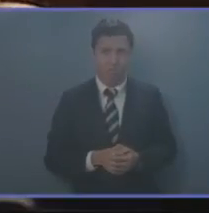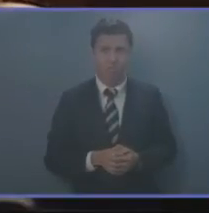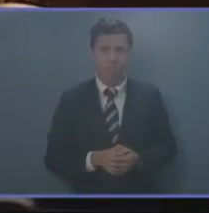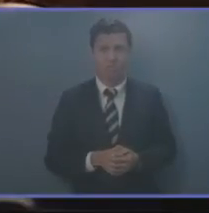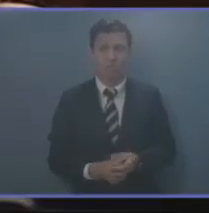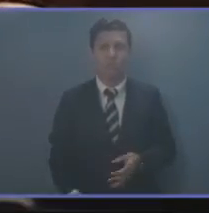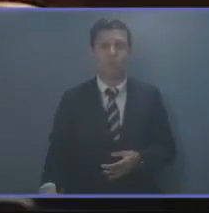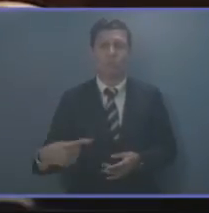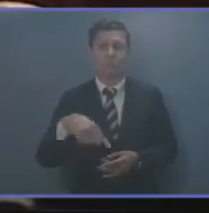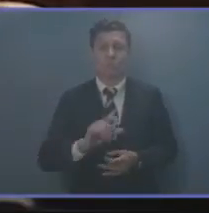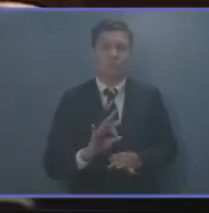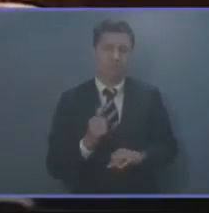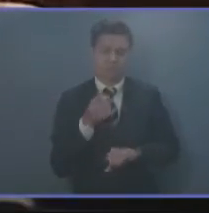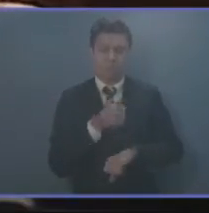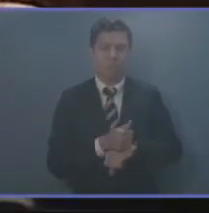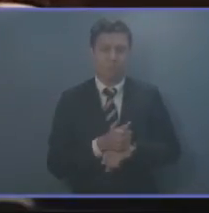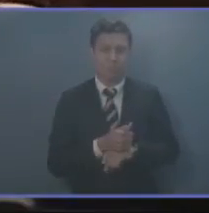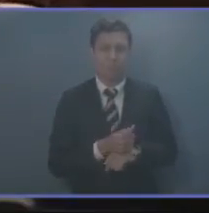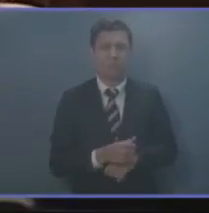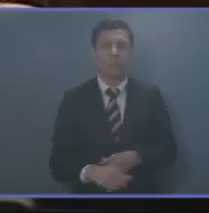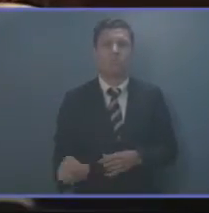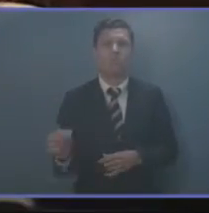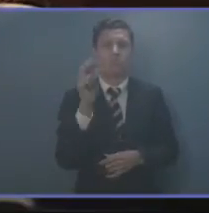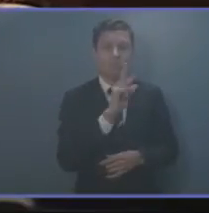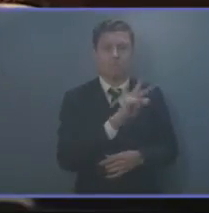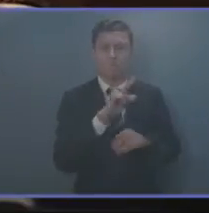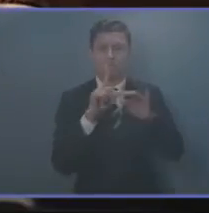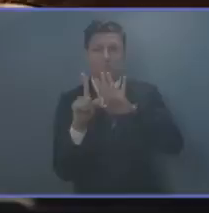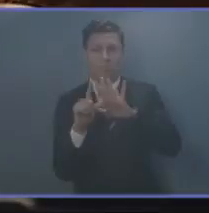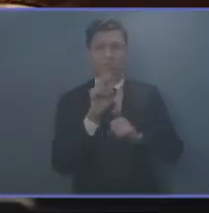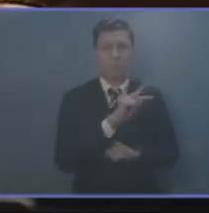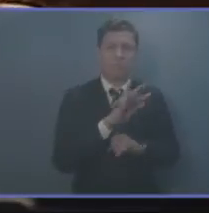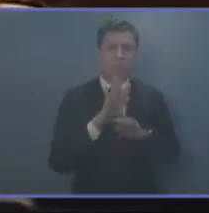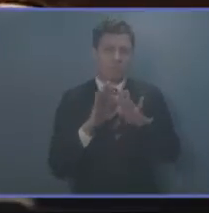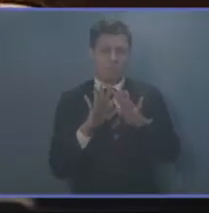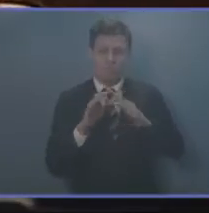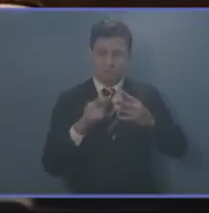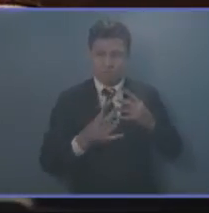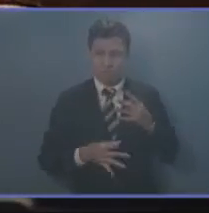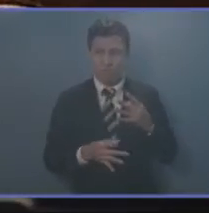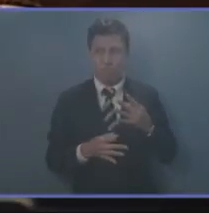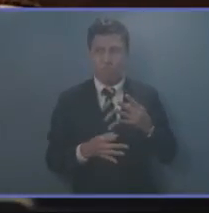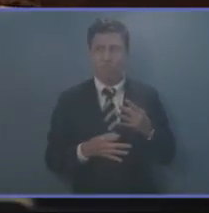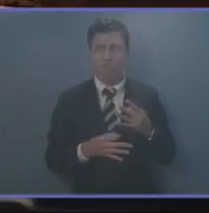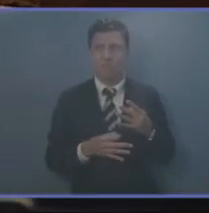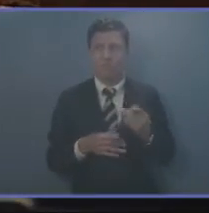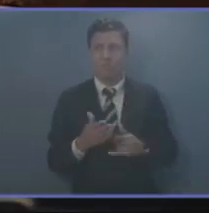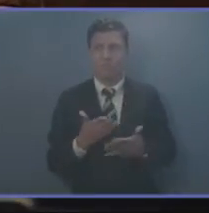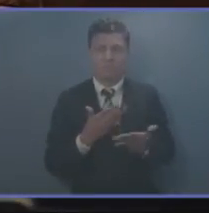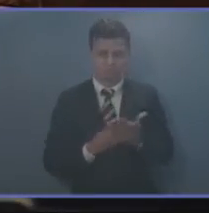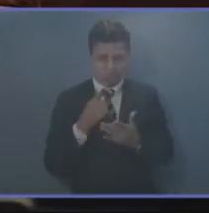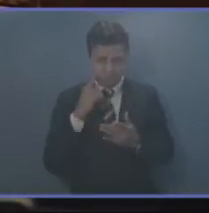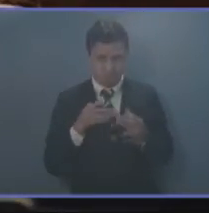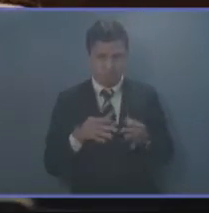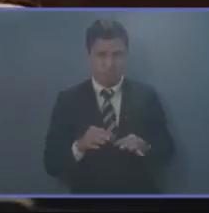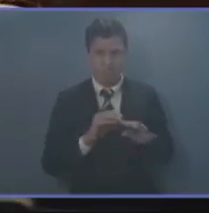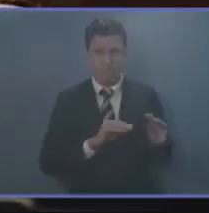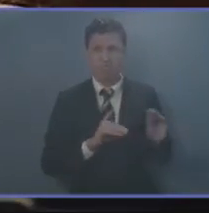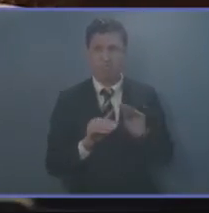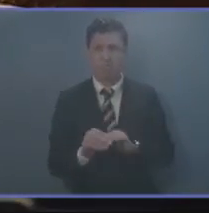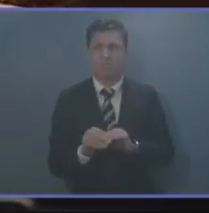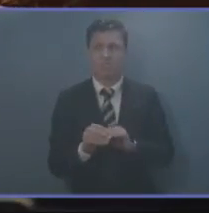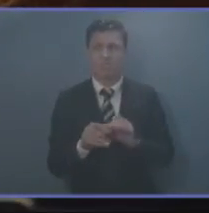requisitos establecidos en el artículo 16 y 25 de la Ley Especial de Concursos de Gracia, que estipulan que la petición debe contar